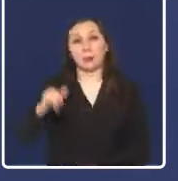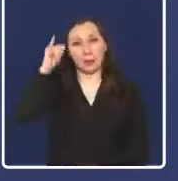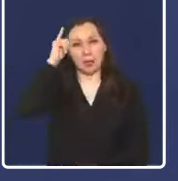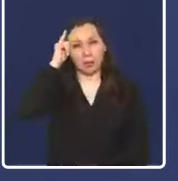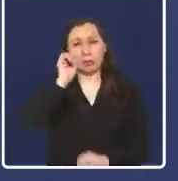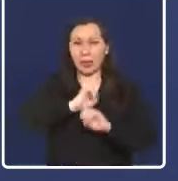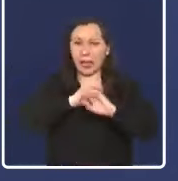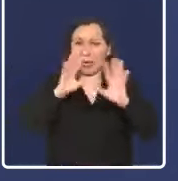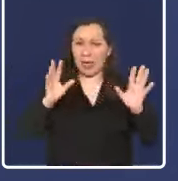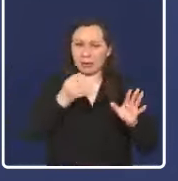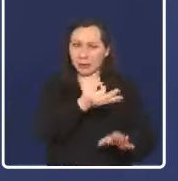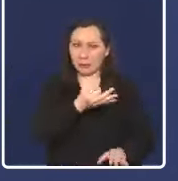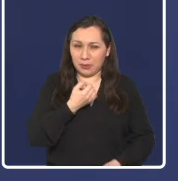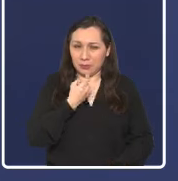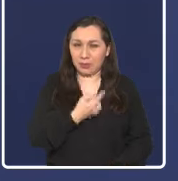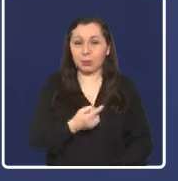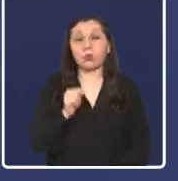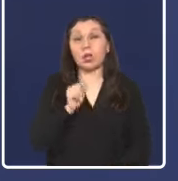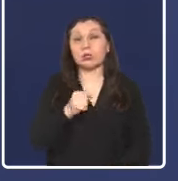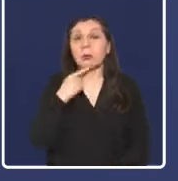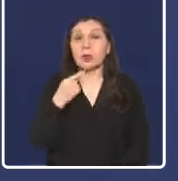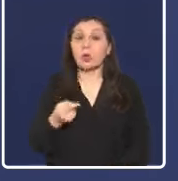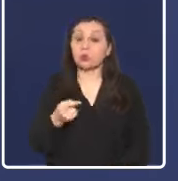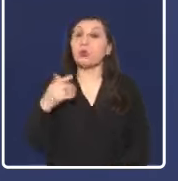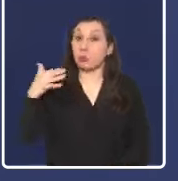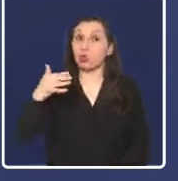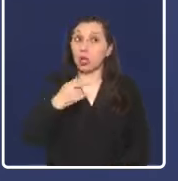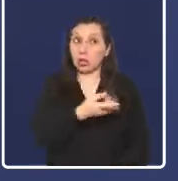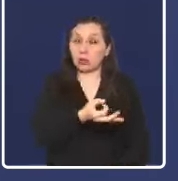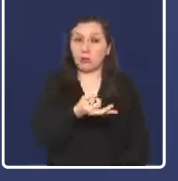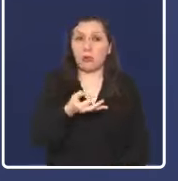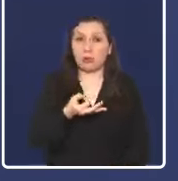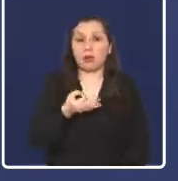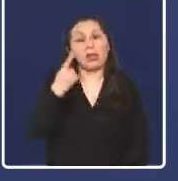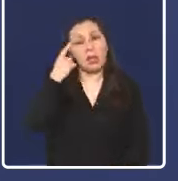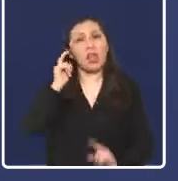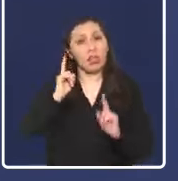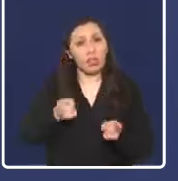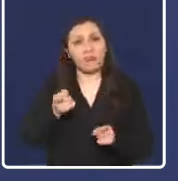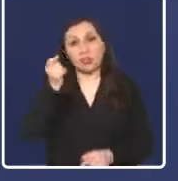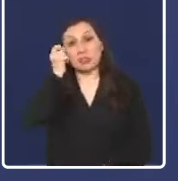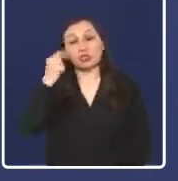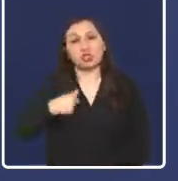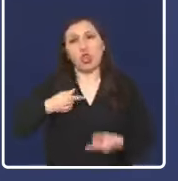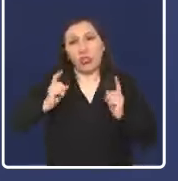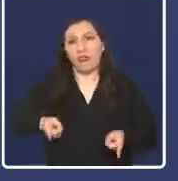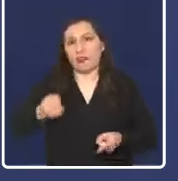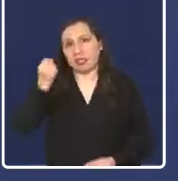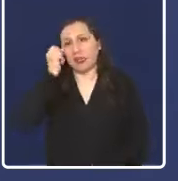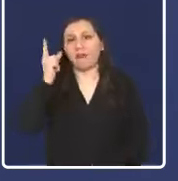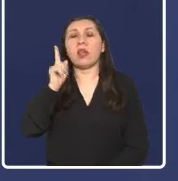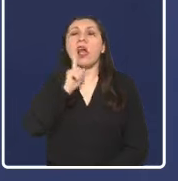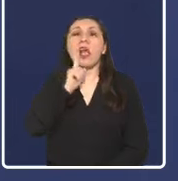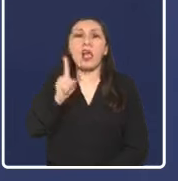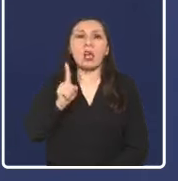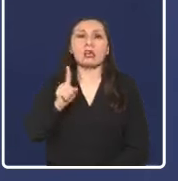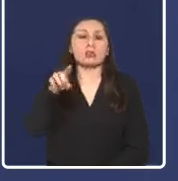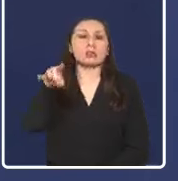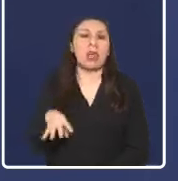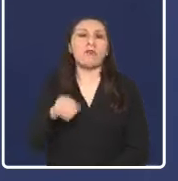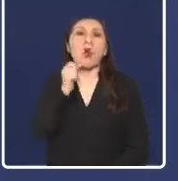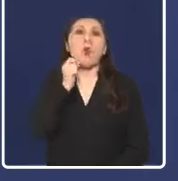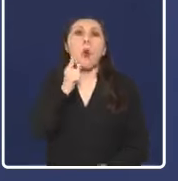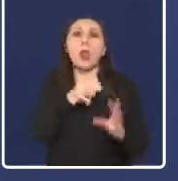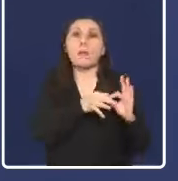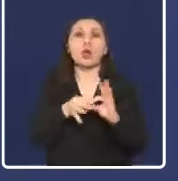Ahora, perdón, para ser más claro en esa pregunta, esa es una pregunta que me parece relevante y creo que se debiera saber. O sea... Alguien tiene que saber cuál